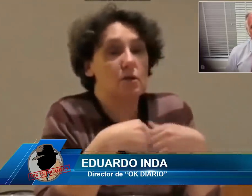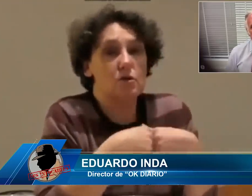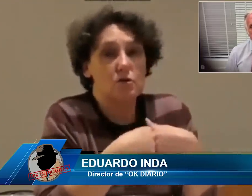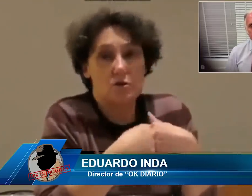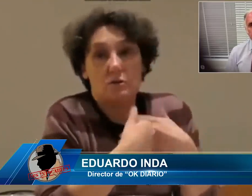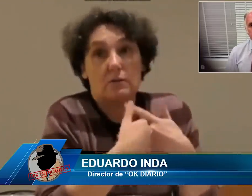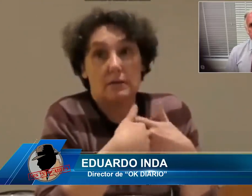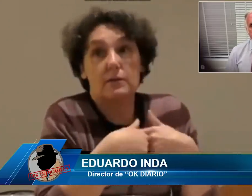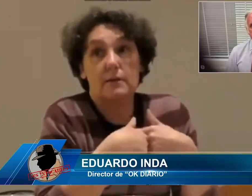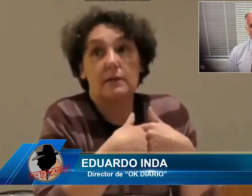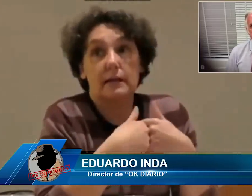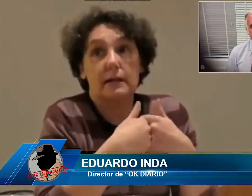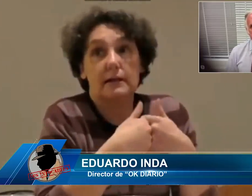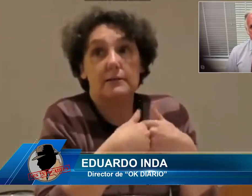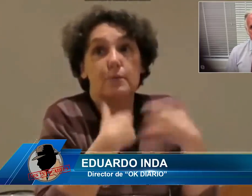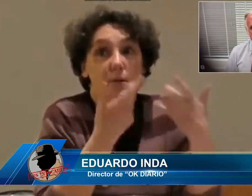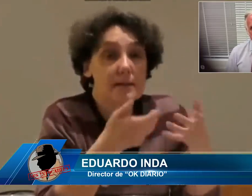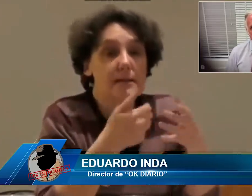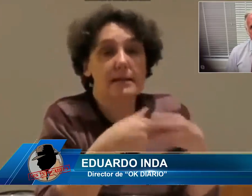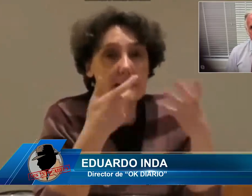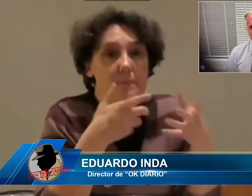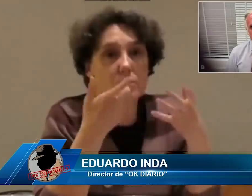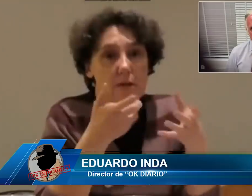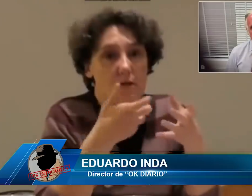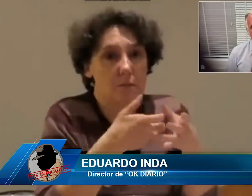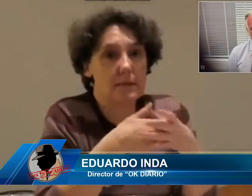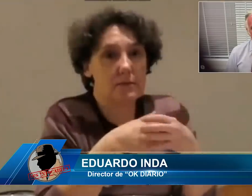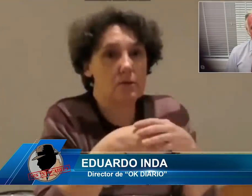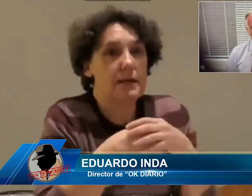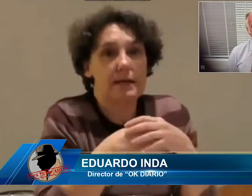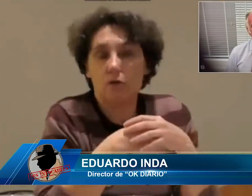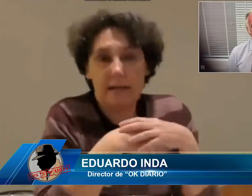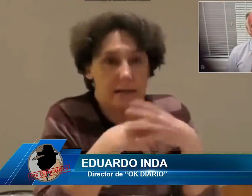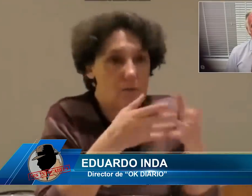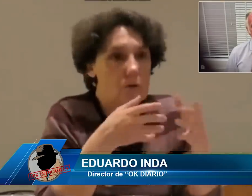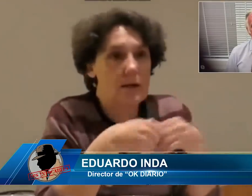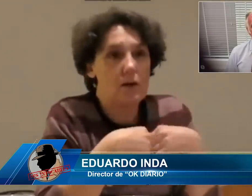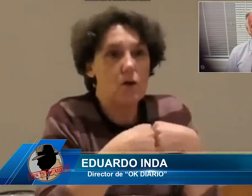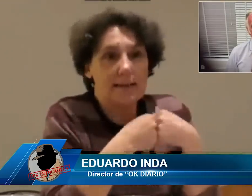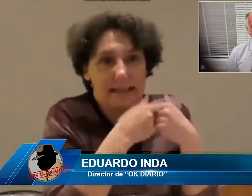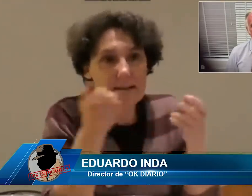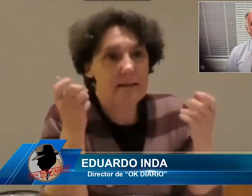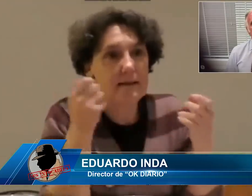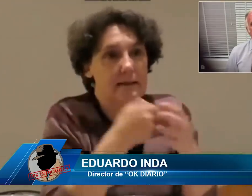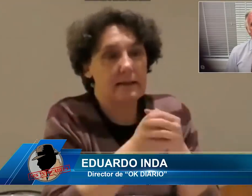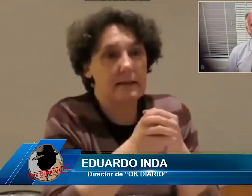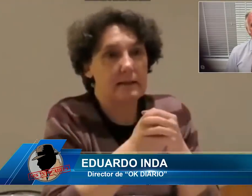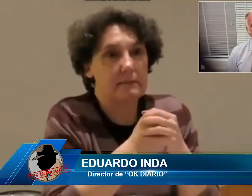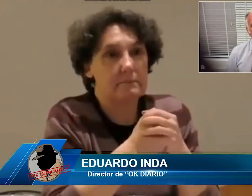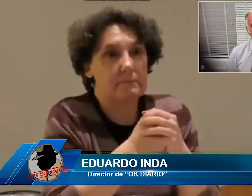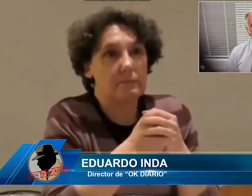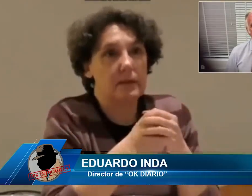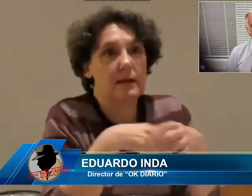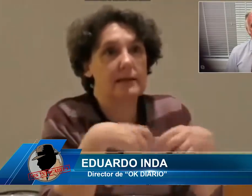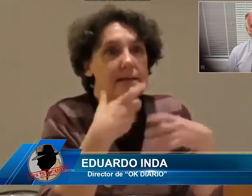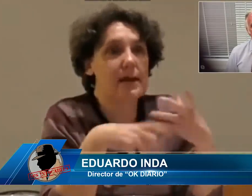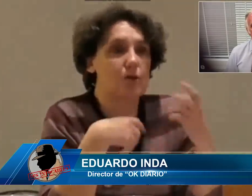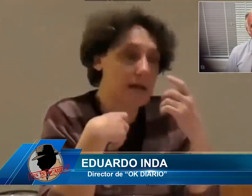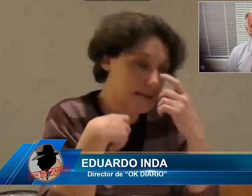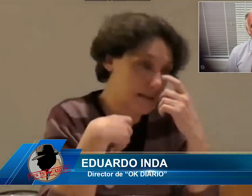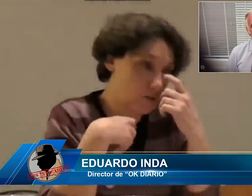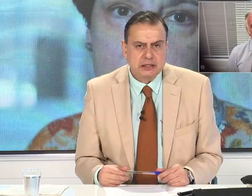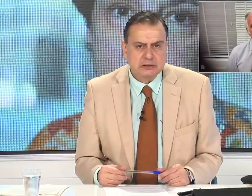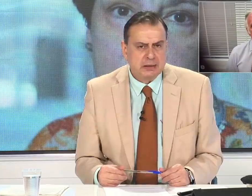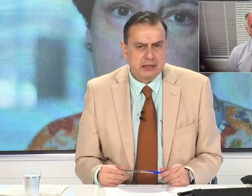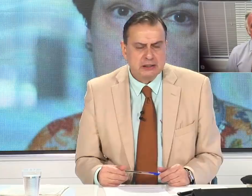caso de verónica la mujer que se suicidó la trabajadora de iveco nos viene a demostrar que es peligrosísimo eso de mercadear con